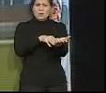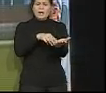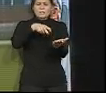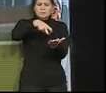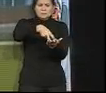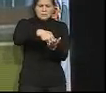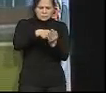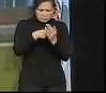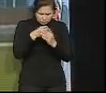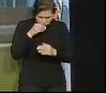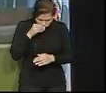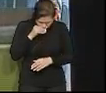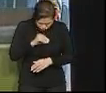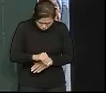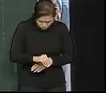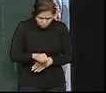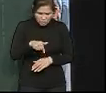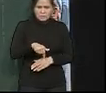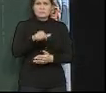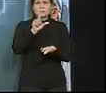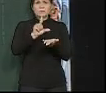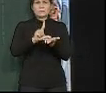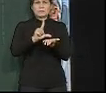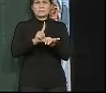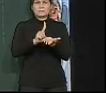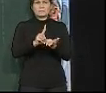cual se arrodilla y besa esta terminal,